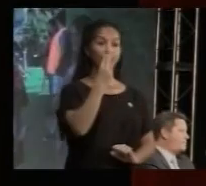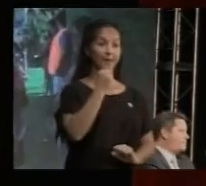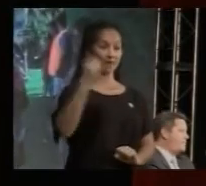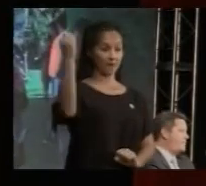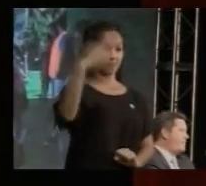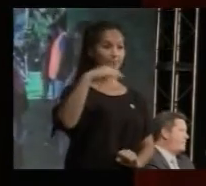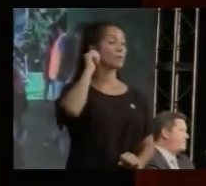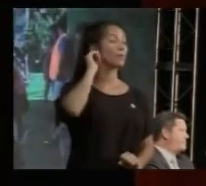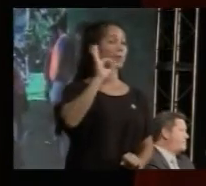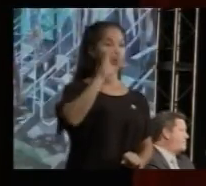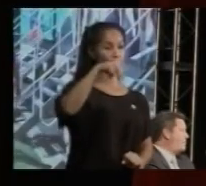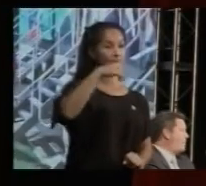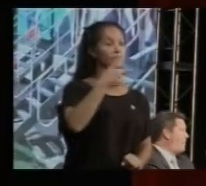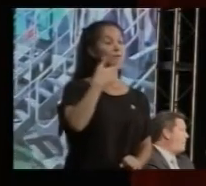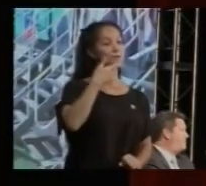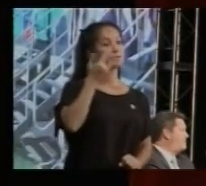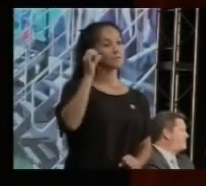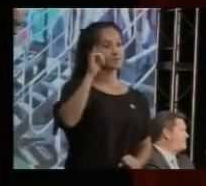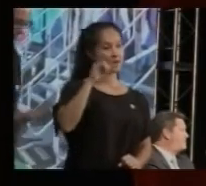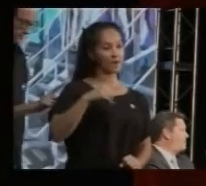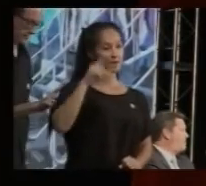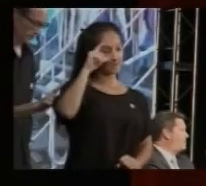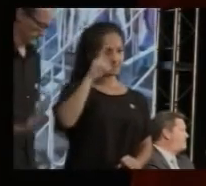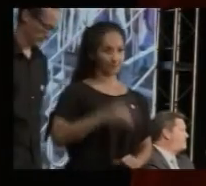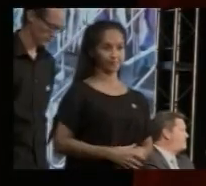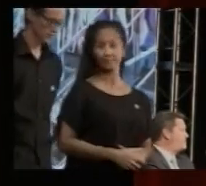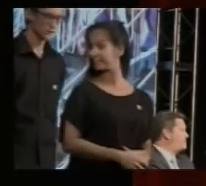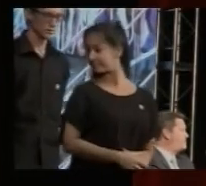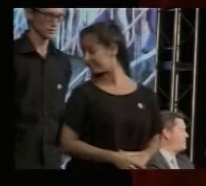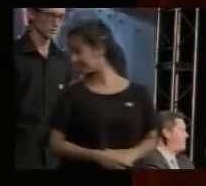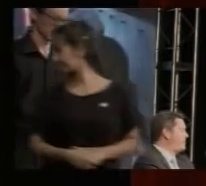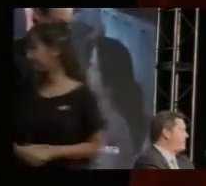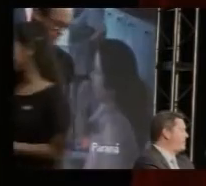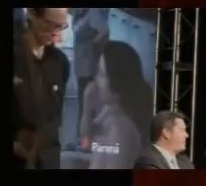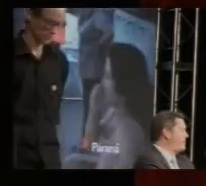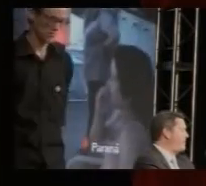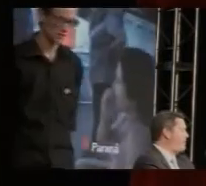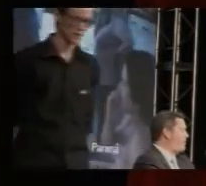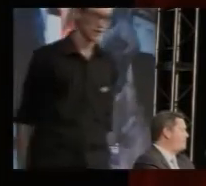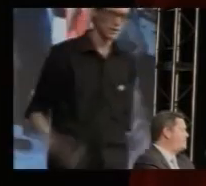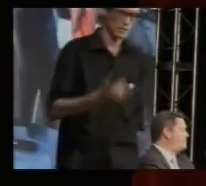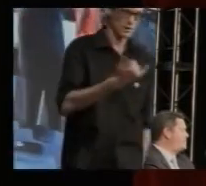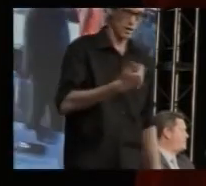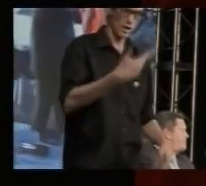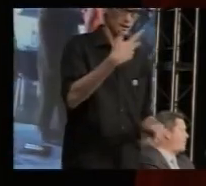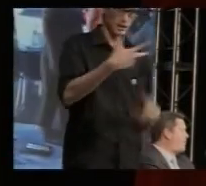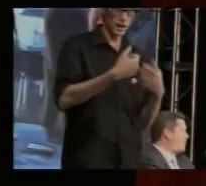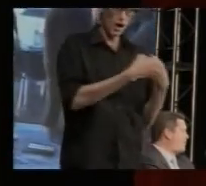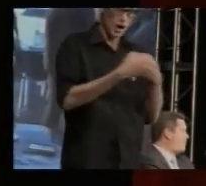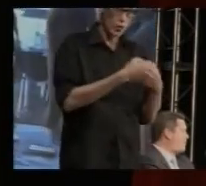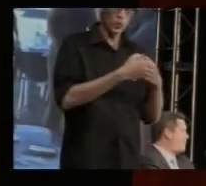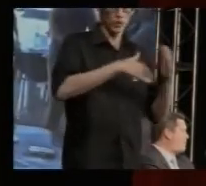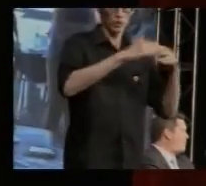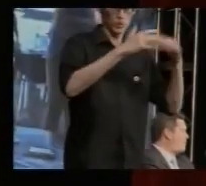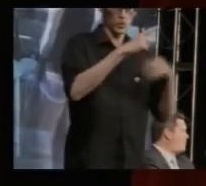Ingeniero González, porque tenemos otros tres convenios en marcha, uno con obras de infraestructura para la ciudad para 70 millones de